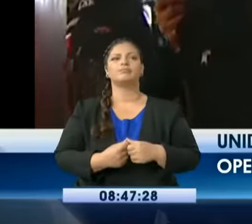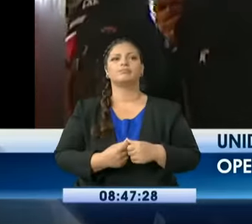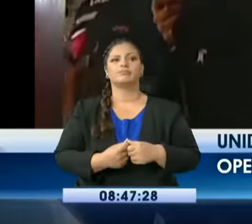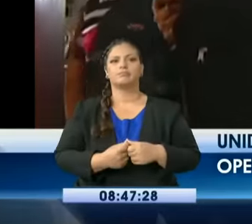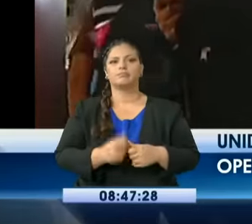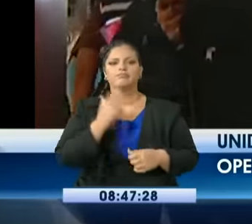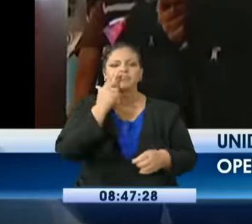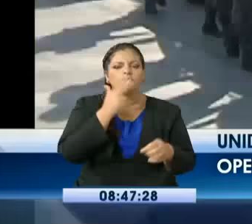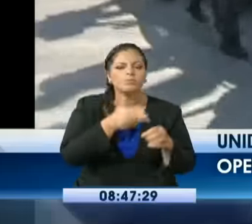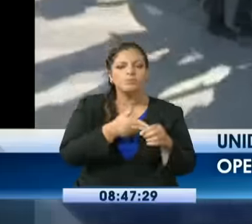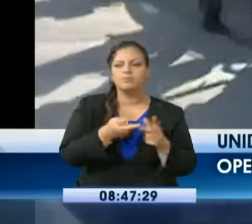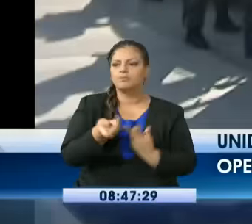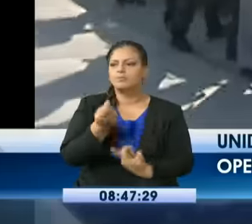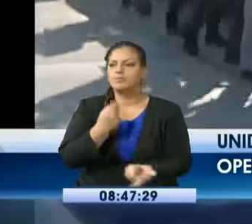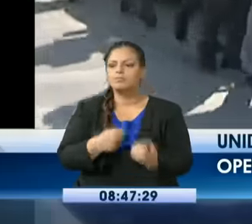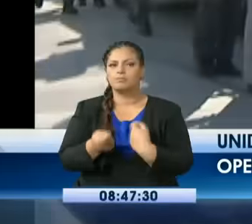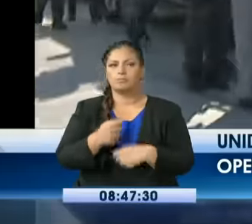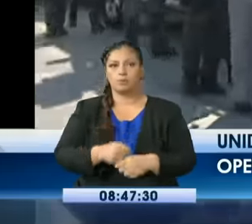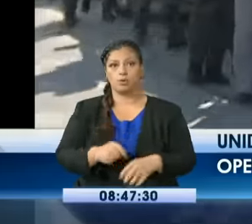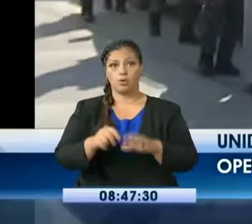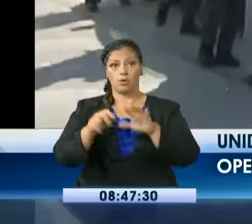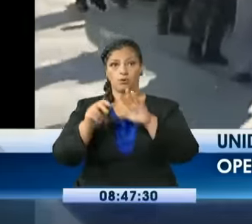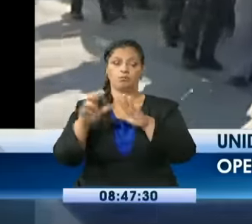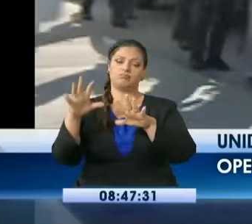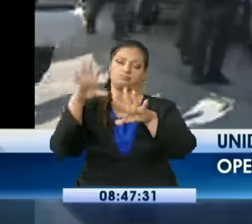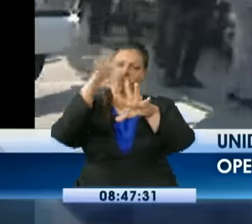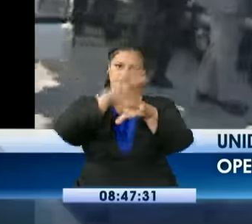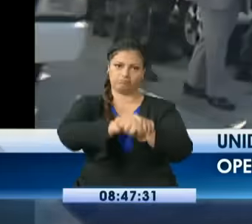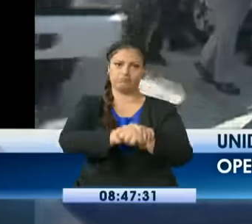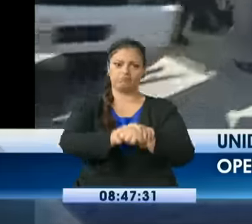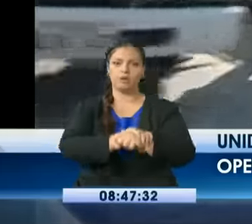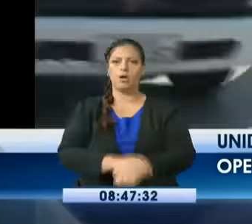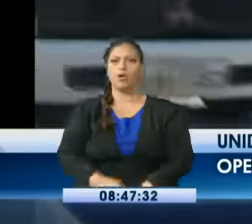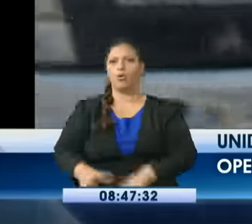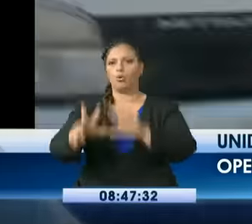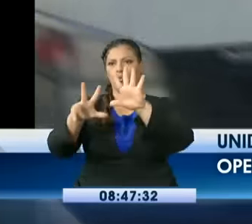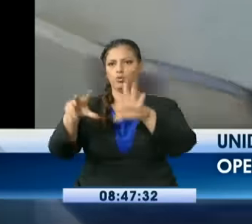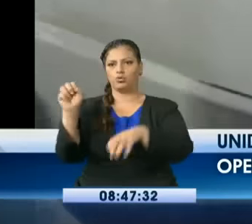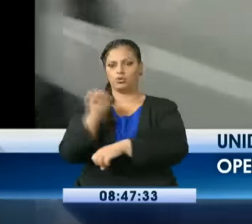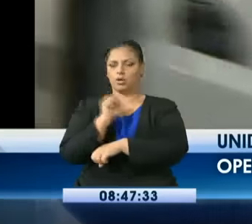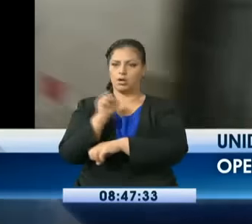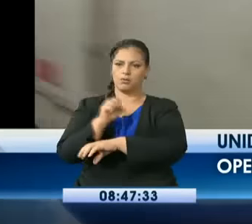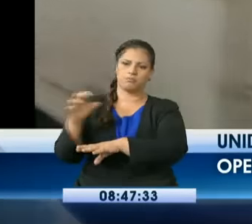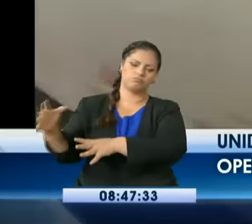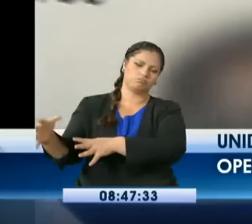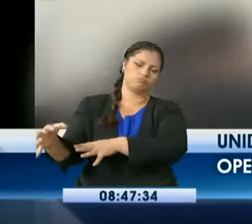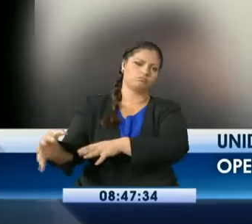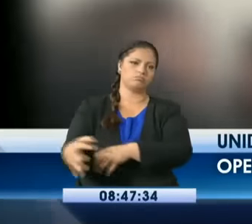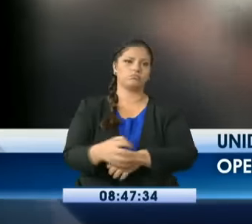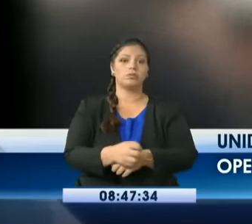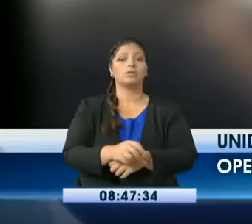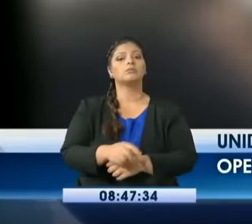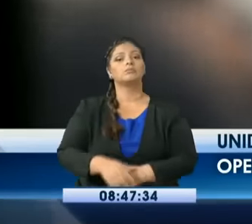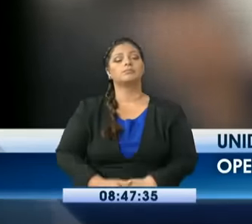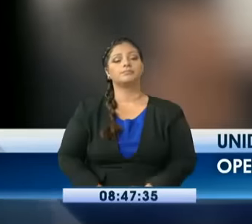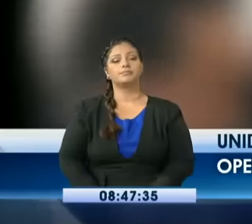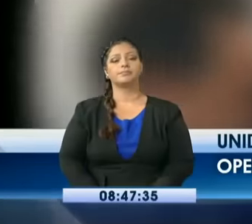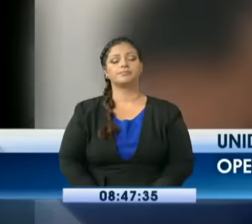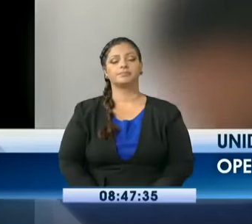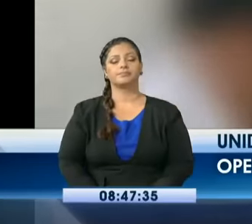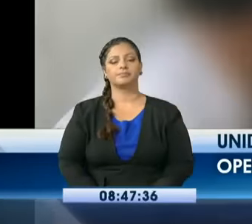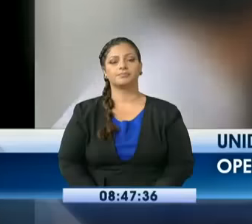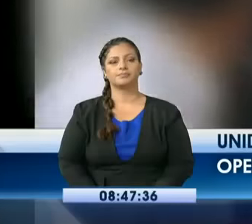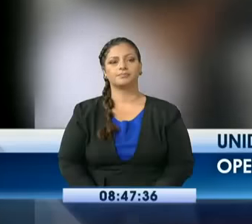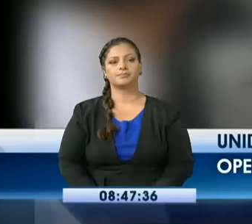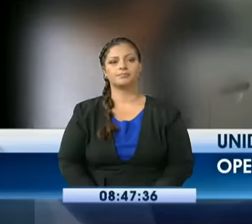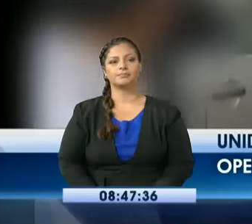esta actividad ilícita. 8 vehículos también fueron evidenciados que participaron en el cometimiento de este presunto delito. En este momento, como le digo, se va a hacer